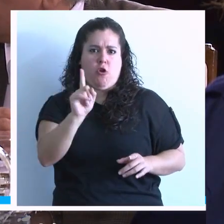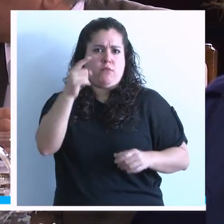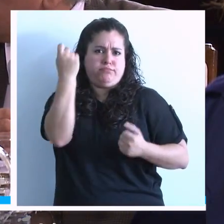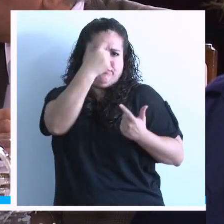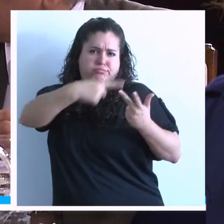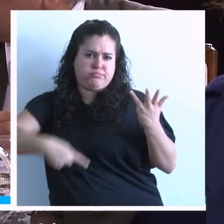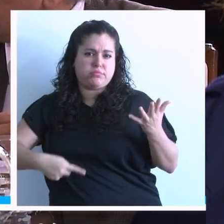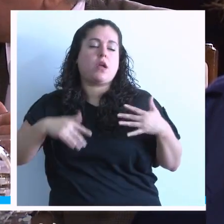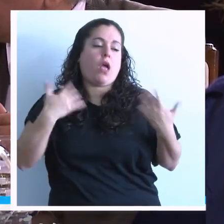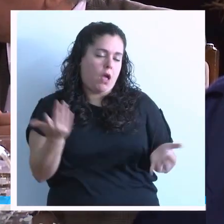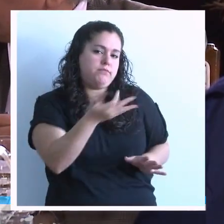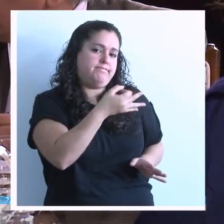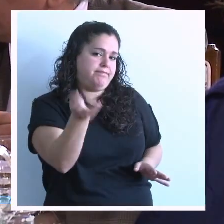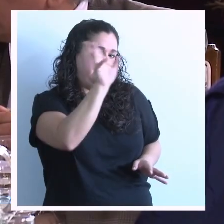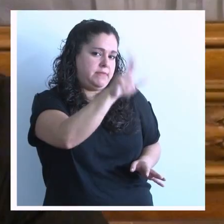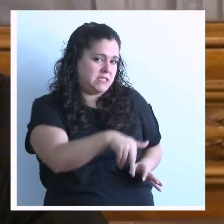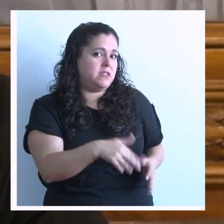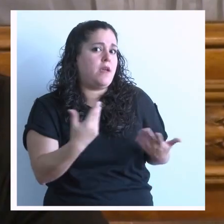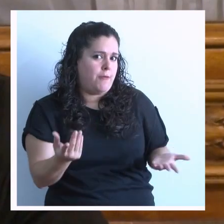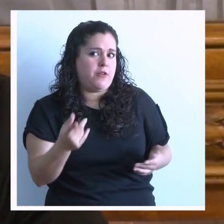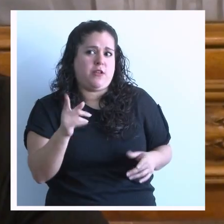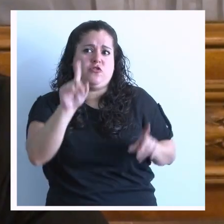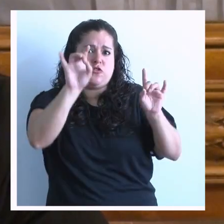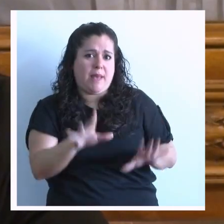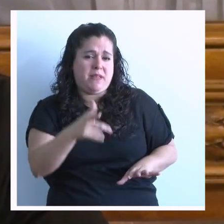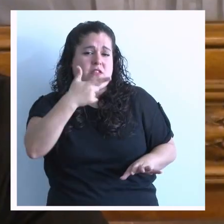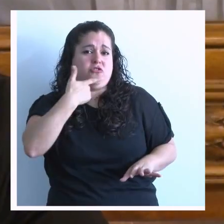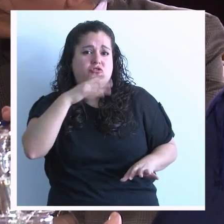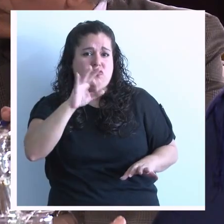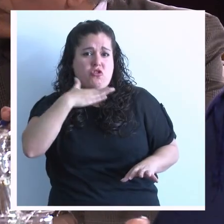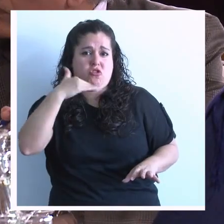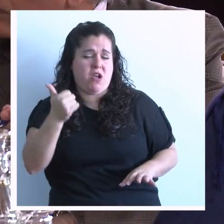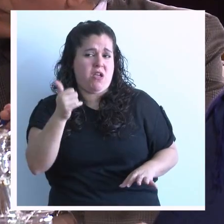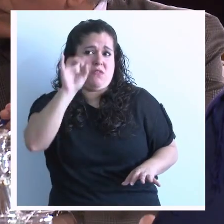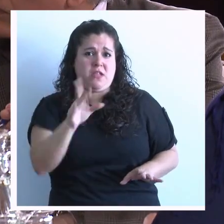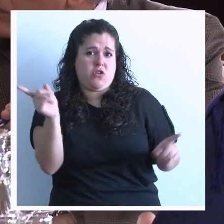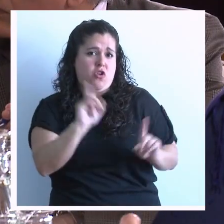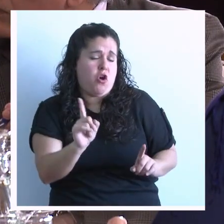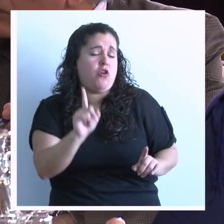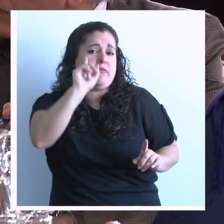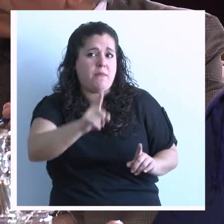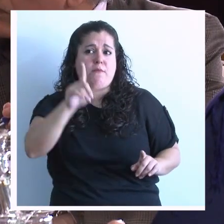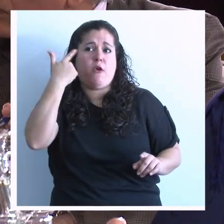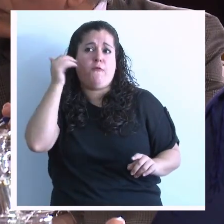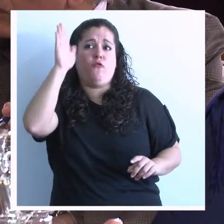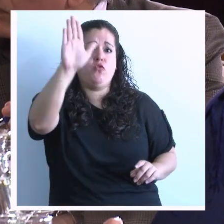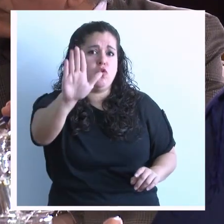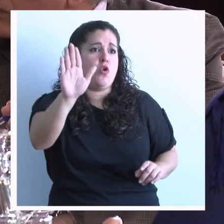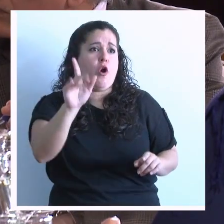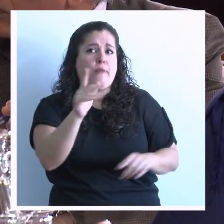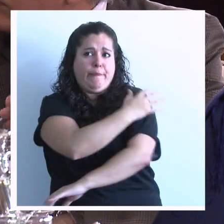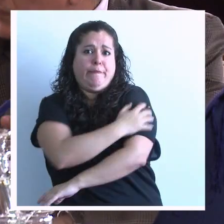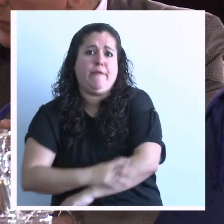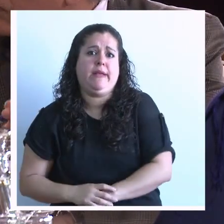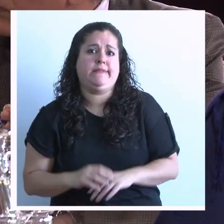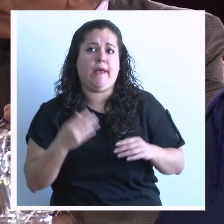fundamental. O sea, realmente para que no sea un país soja dependiente y por lo tanto no tengamos un horizonte futuro